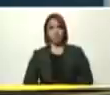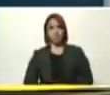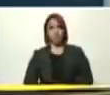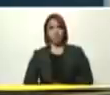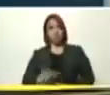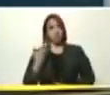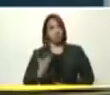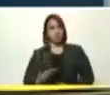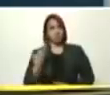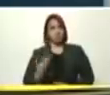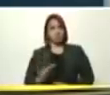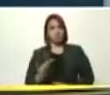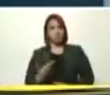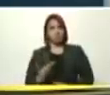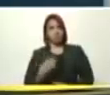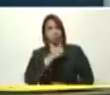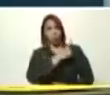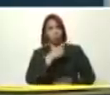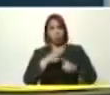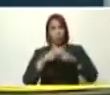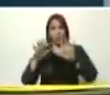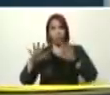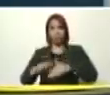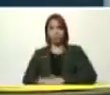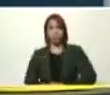¿Qué importante ha sido el 1x10?